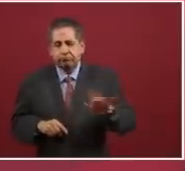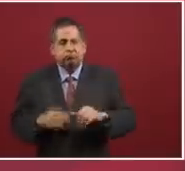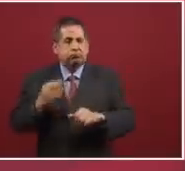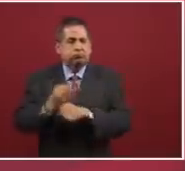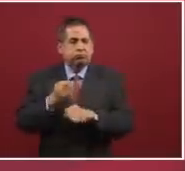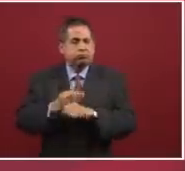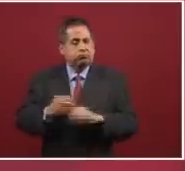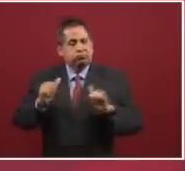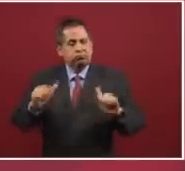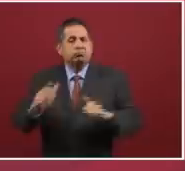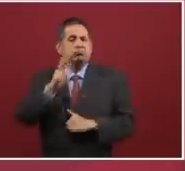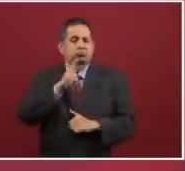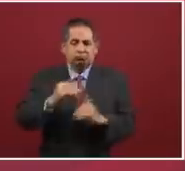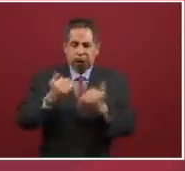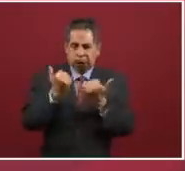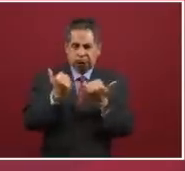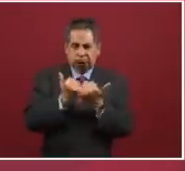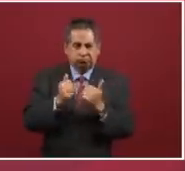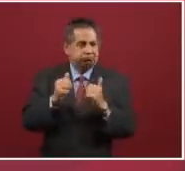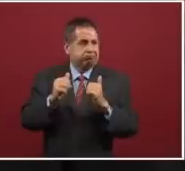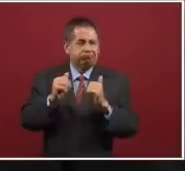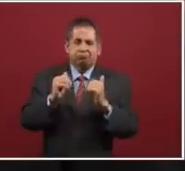estabilizada la producción.